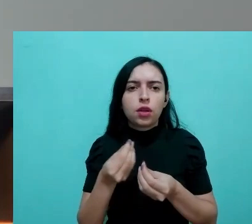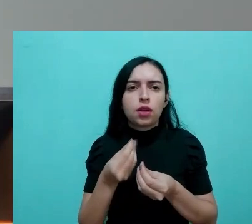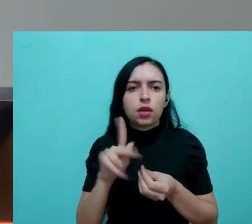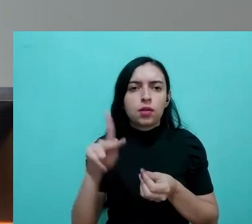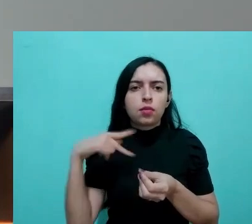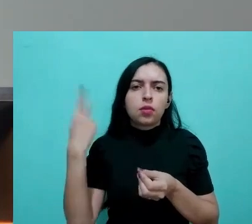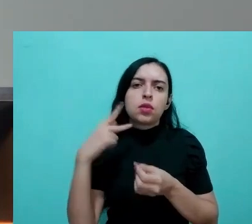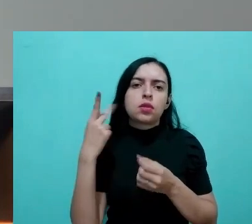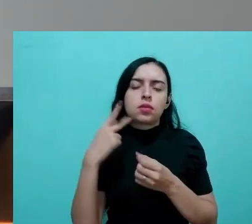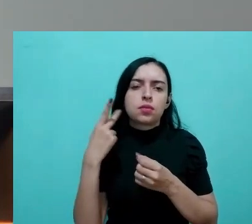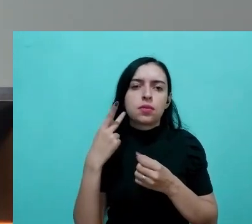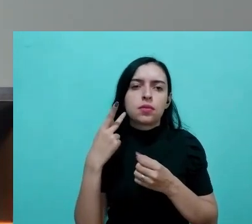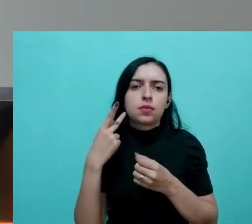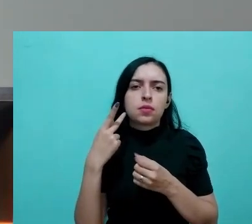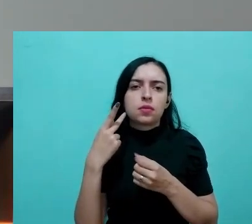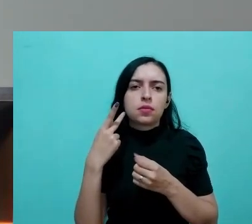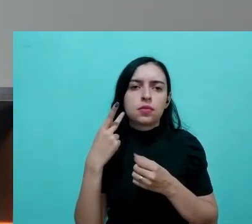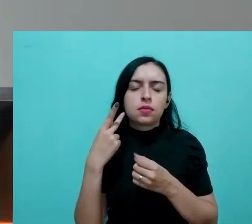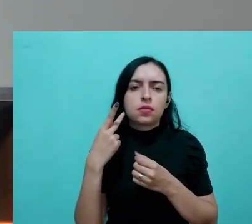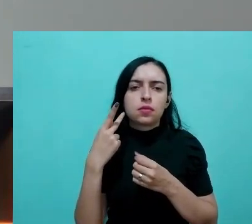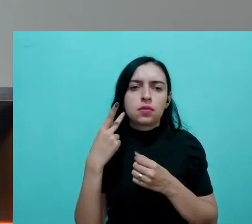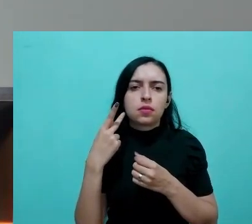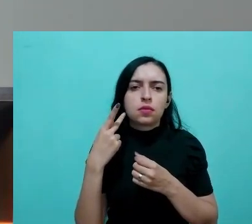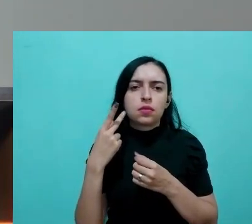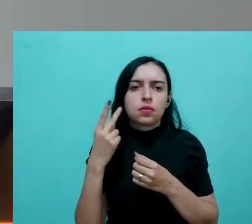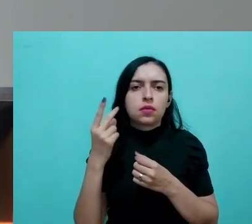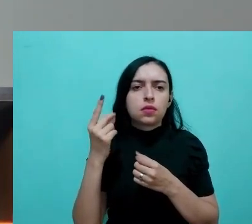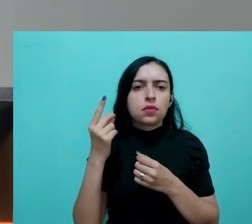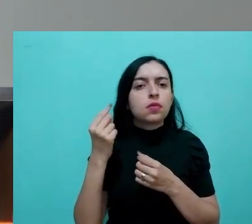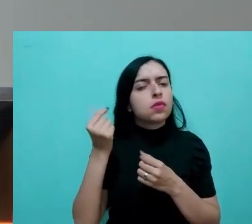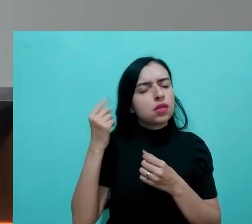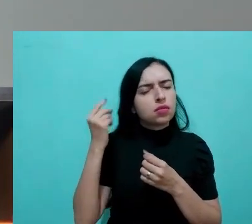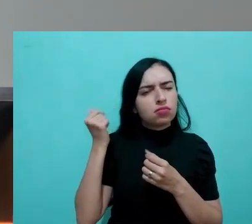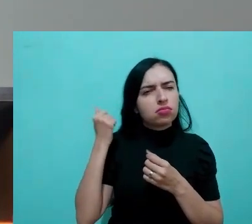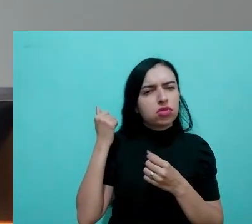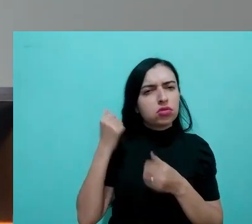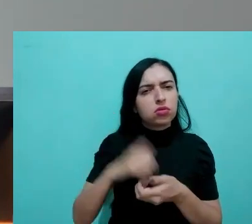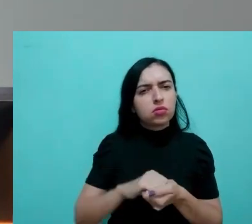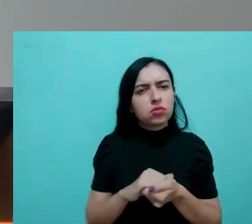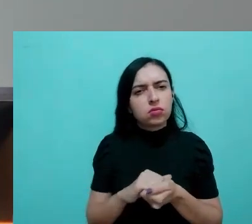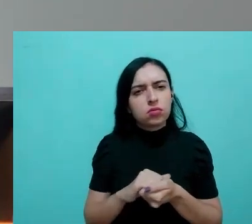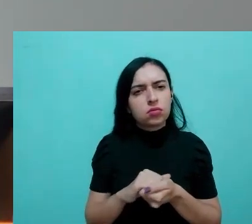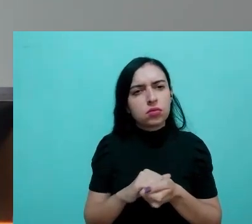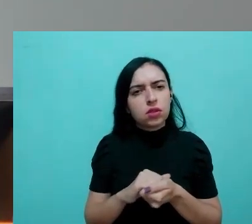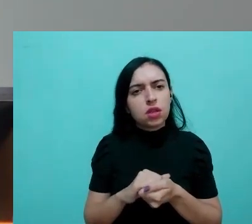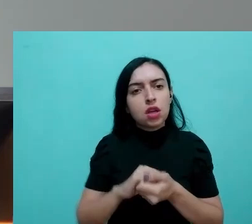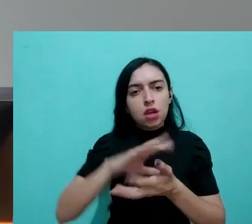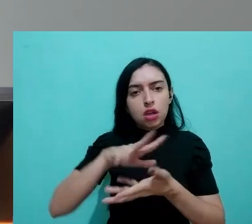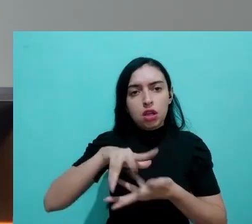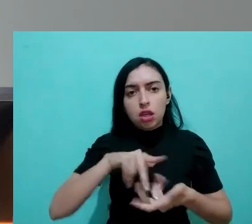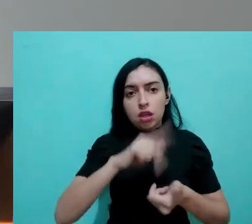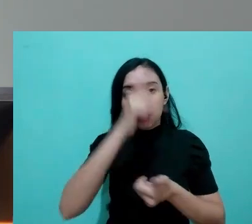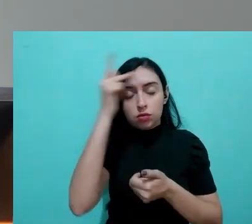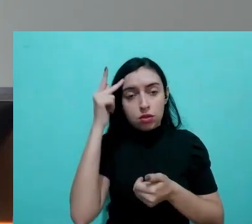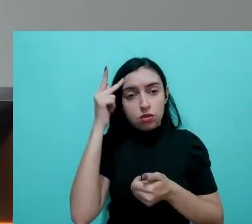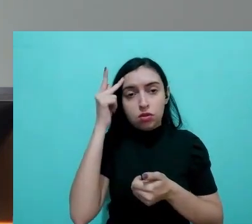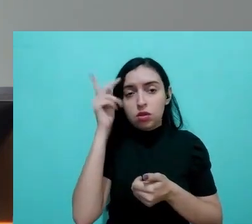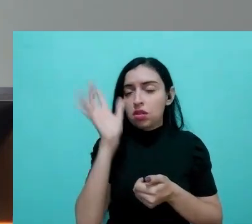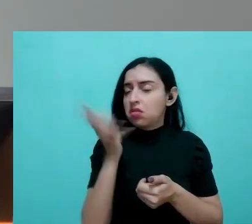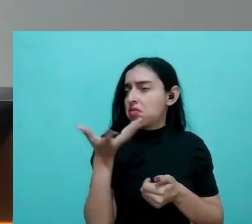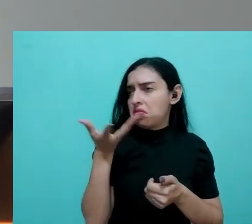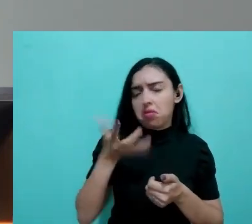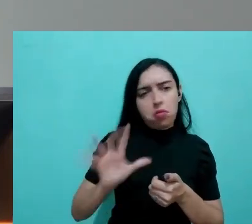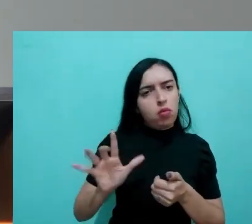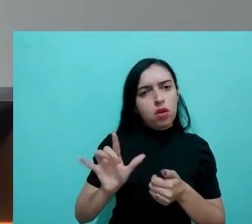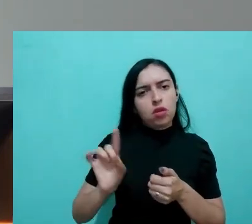parlamentos del antiguo régimen. Y los revolucionarios no quisieron que de